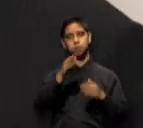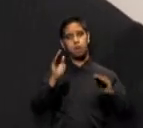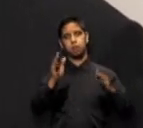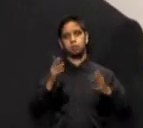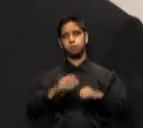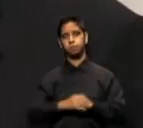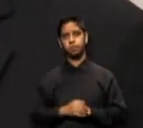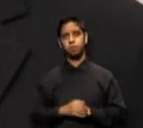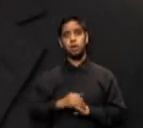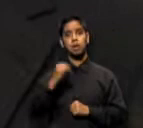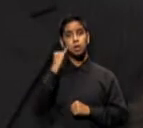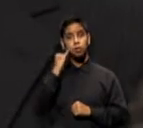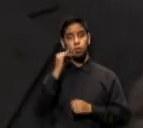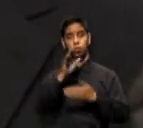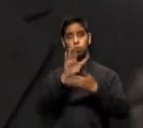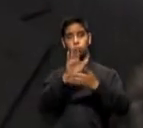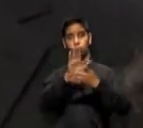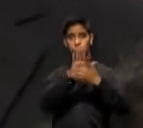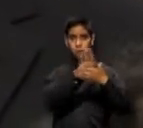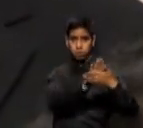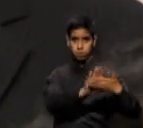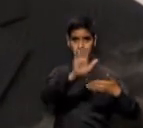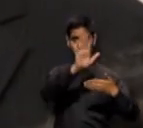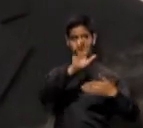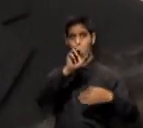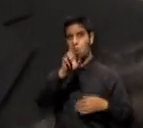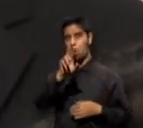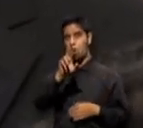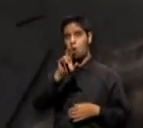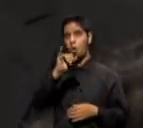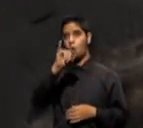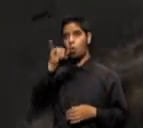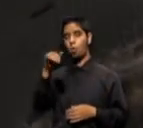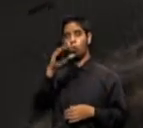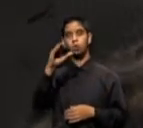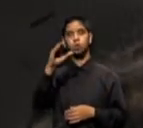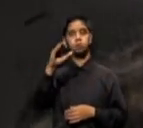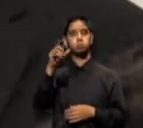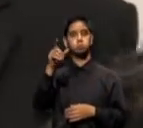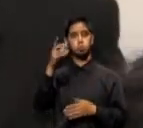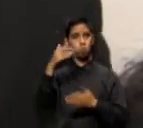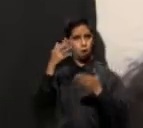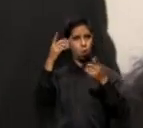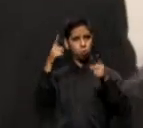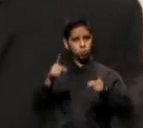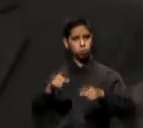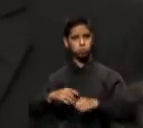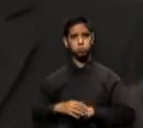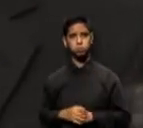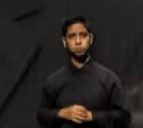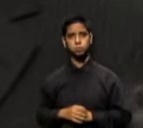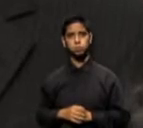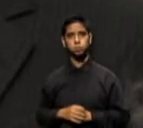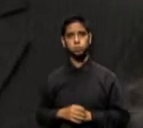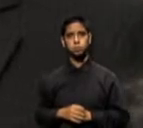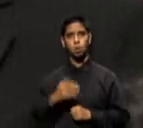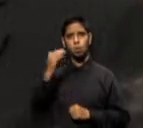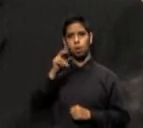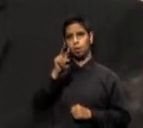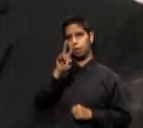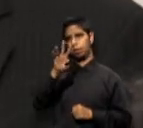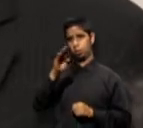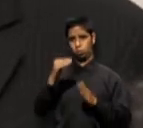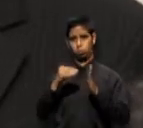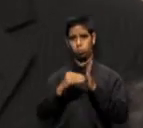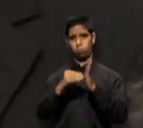Si la Universidad de Puerto Rico o la Junta no le ofrece otro escenario de trabajo, que lo han tenido, porque se han desembolsado 24 millones de dólares